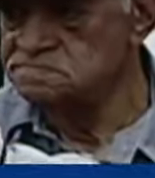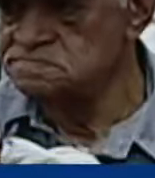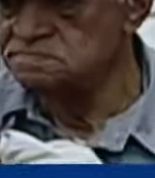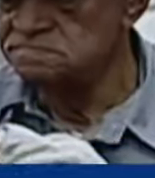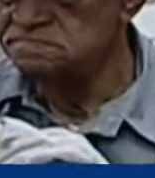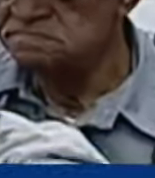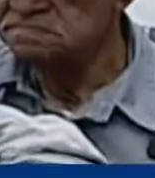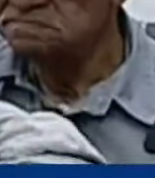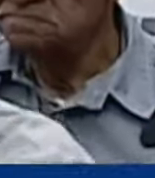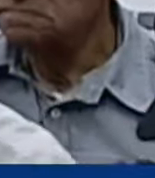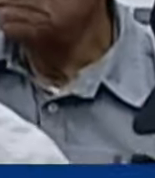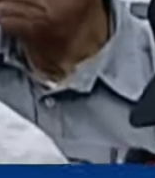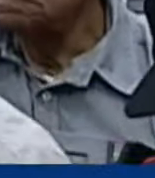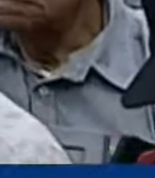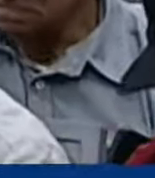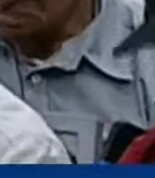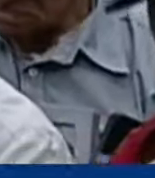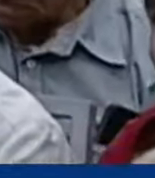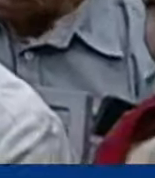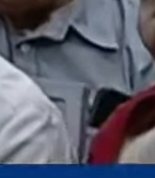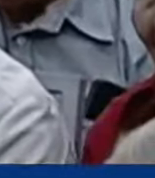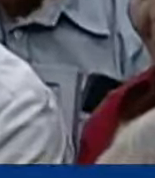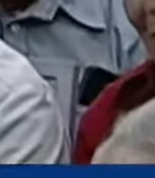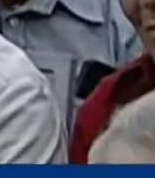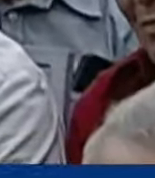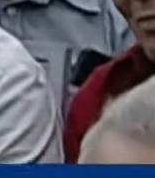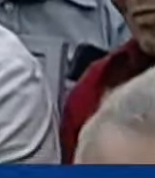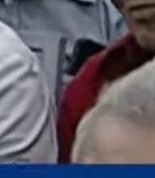nos enseñó a nosotros, los civiles,